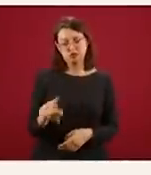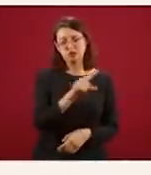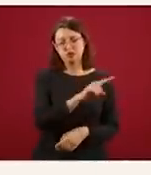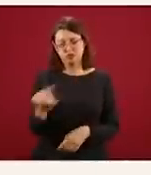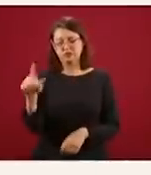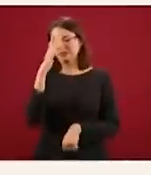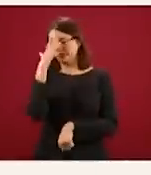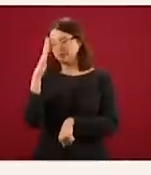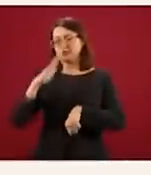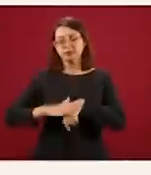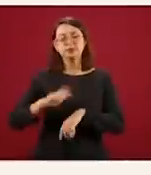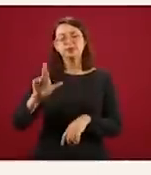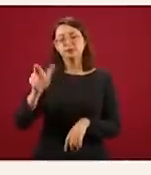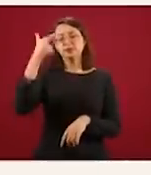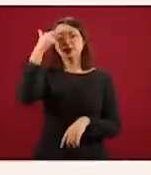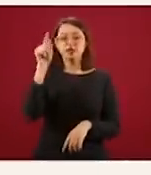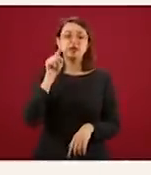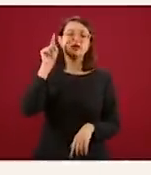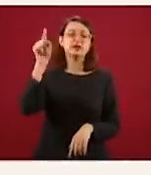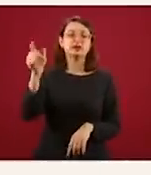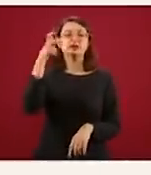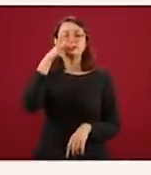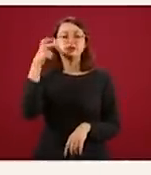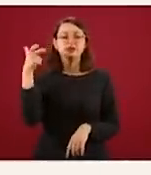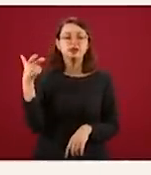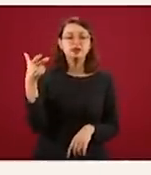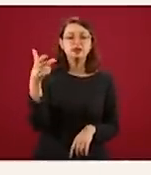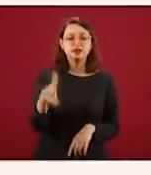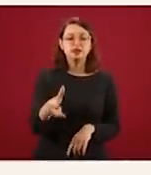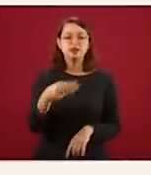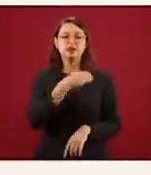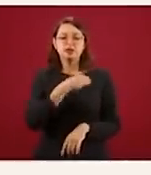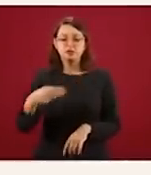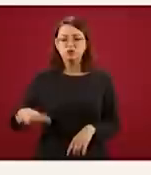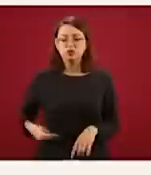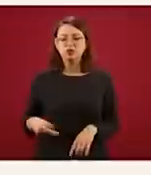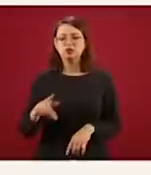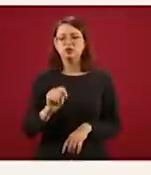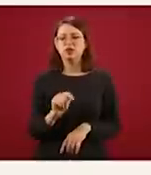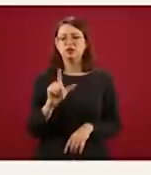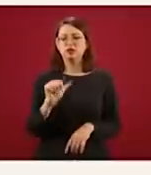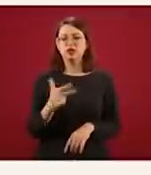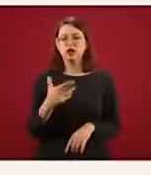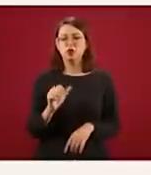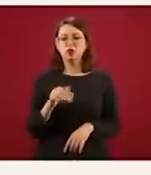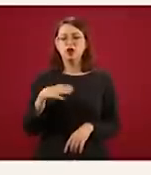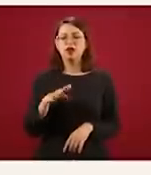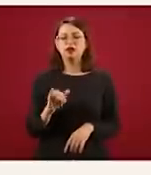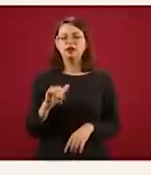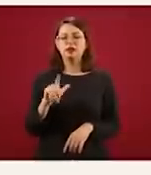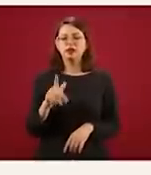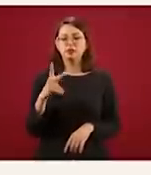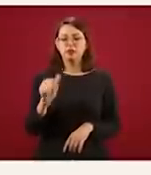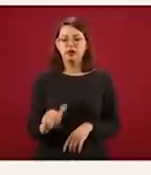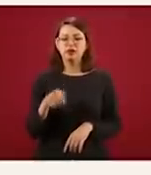el municipio de Tlahuelilpan, Hidalgo, con la explosión de una toma clandestina. Muchas